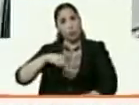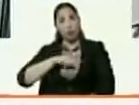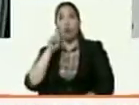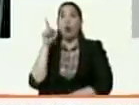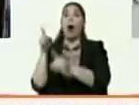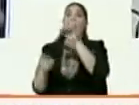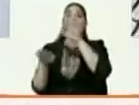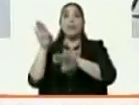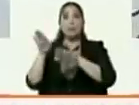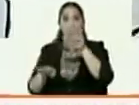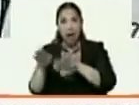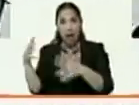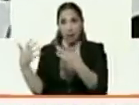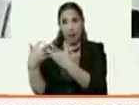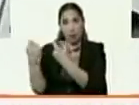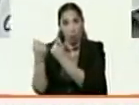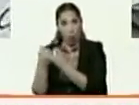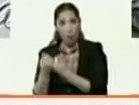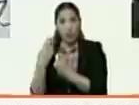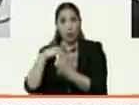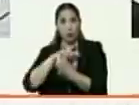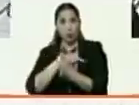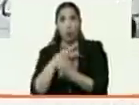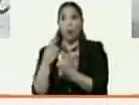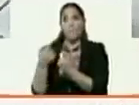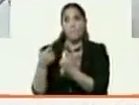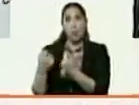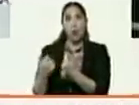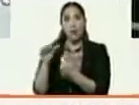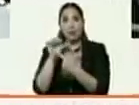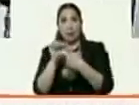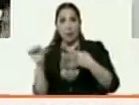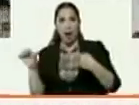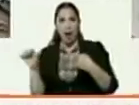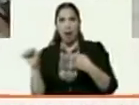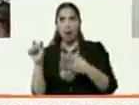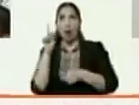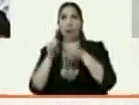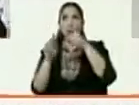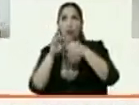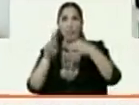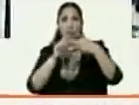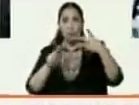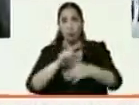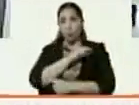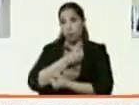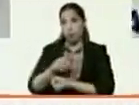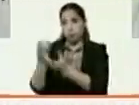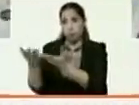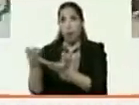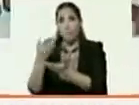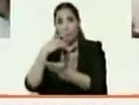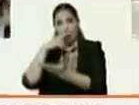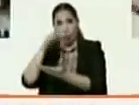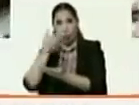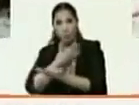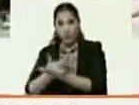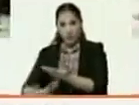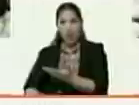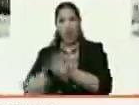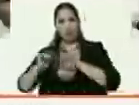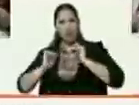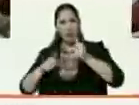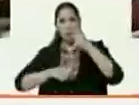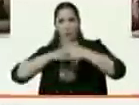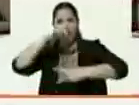de la guerra económica, camarada, hace pocas semanas, con algunos recursos que dio el presidente Nicolás Maduro, hemos comenzado un